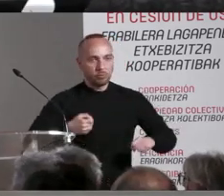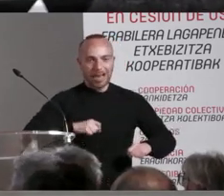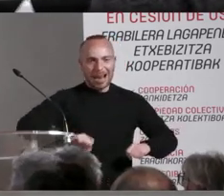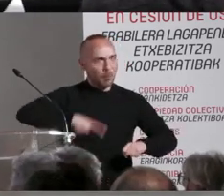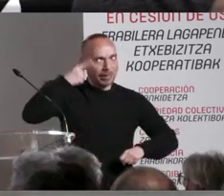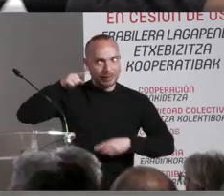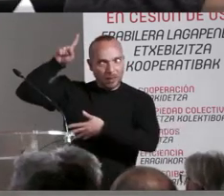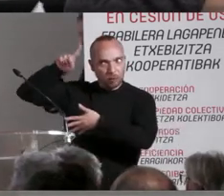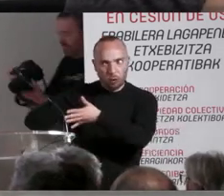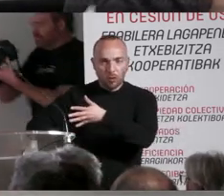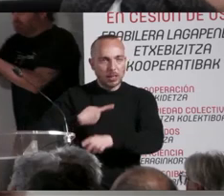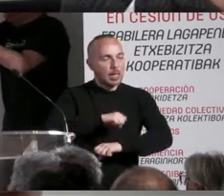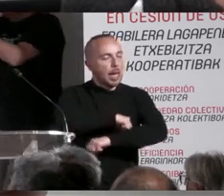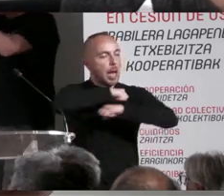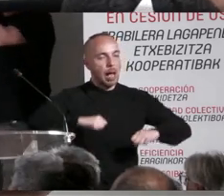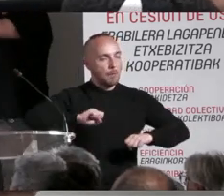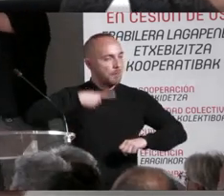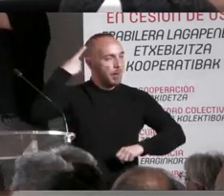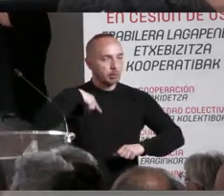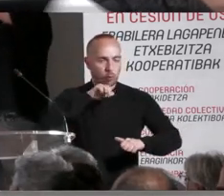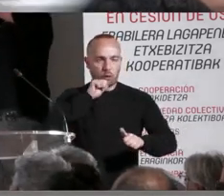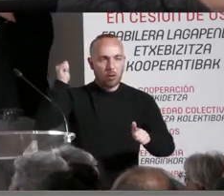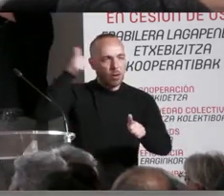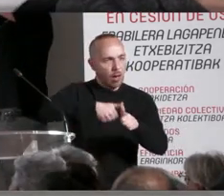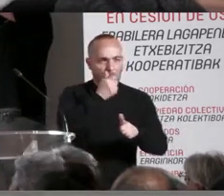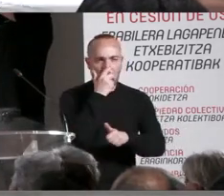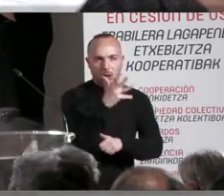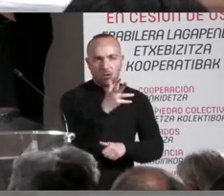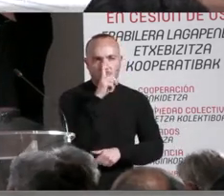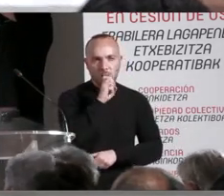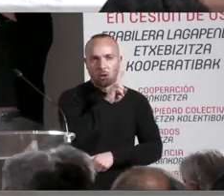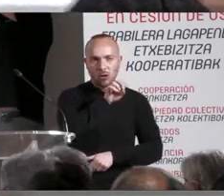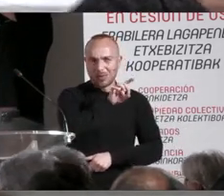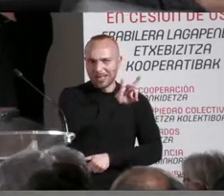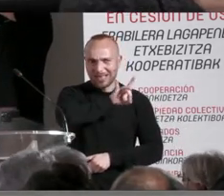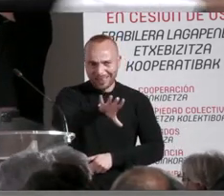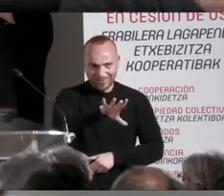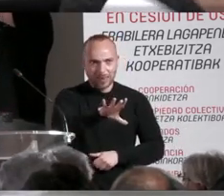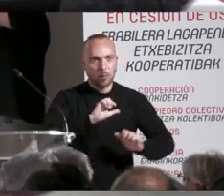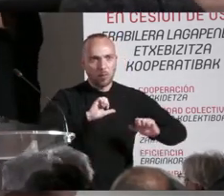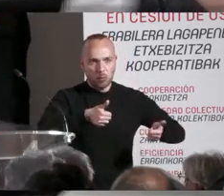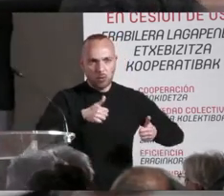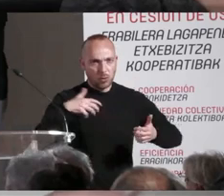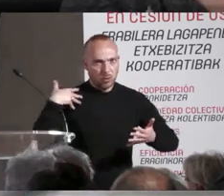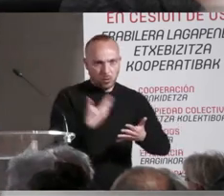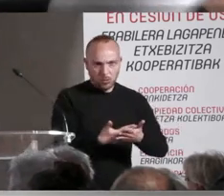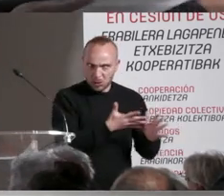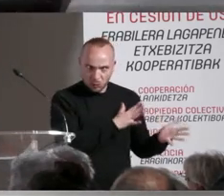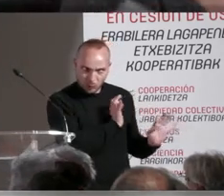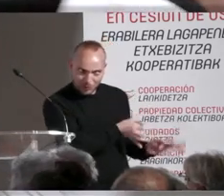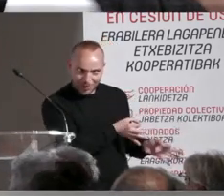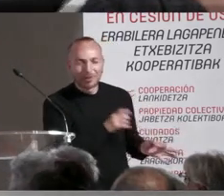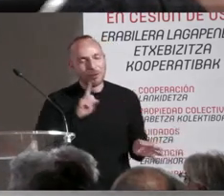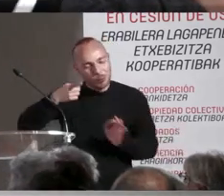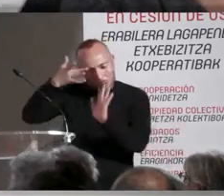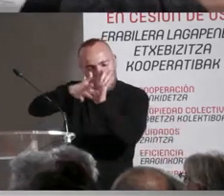tarde en esta jornada, puesto que llevan ya unos cuantos años, desde el 2015, ¿no? Más o menos. Más bueno, o menos. Sí. Luego nos lo